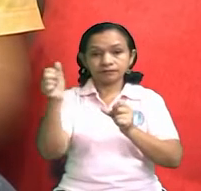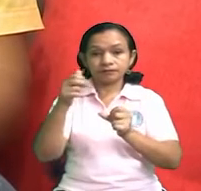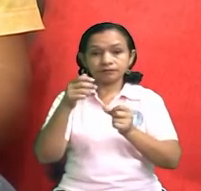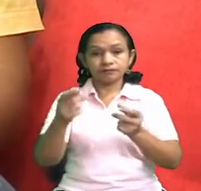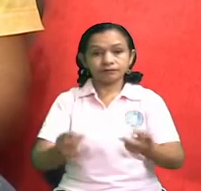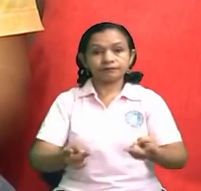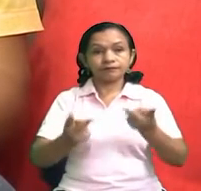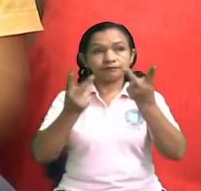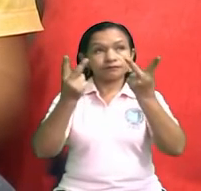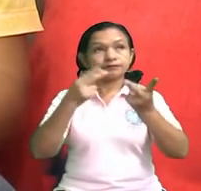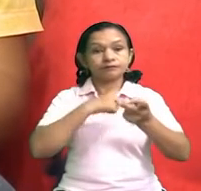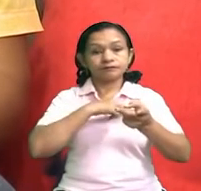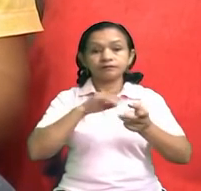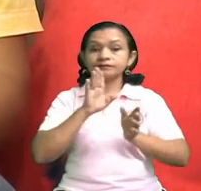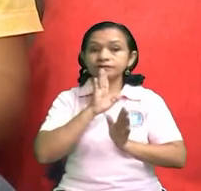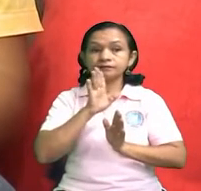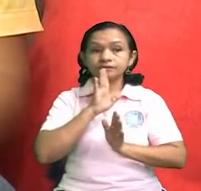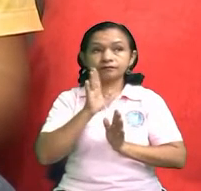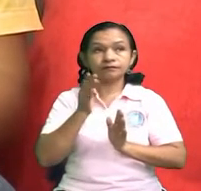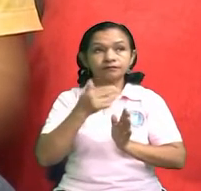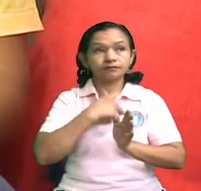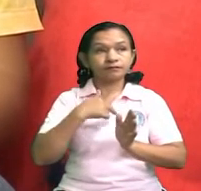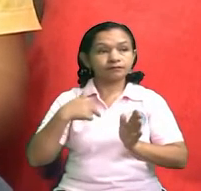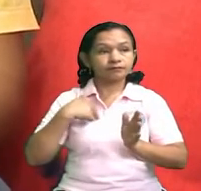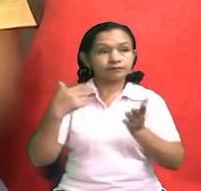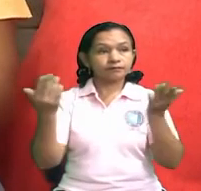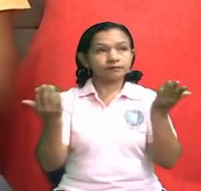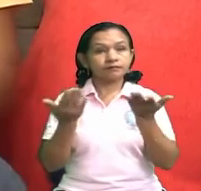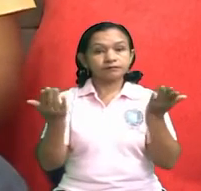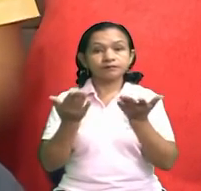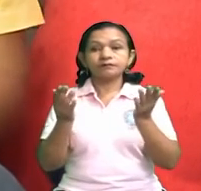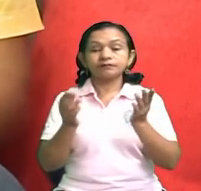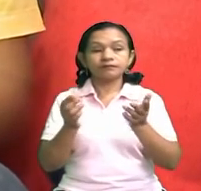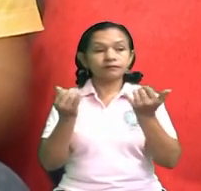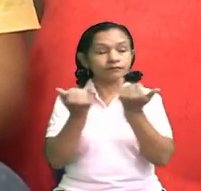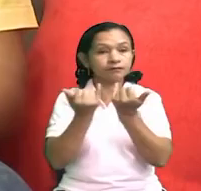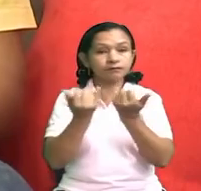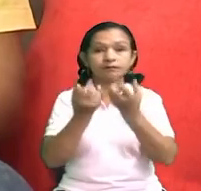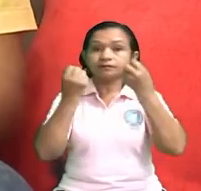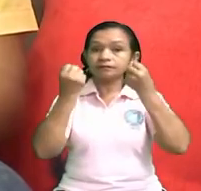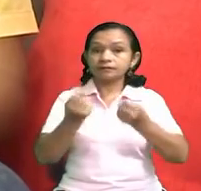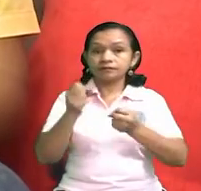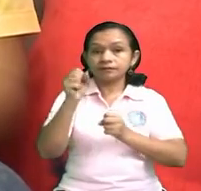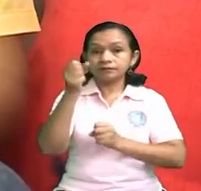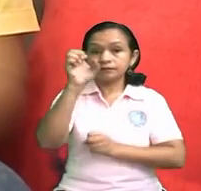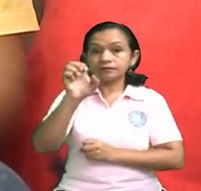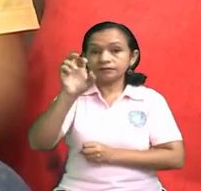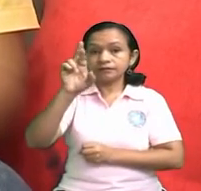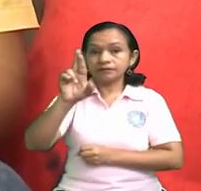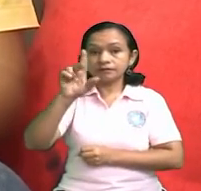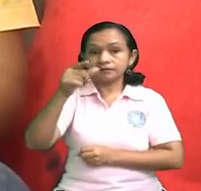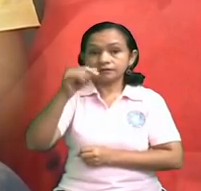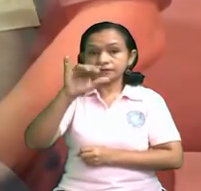vida, comenzando por el comandante Borges, okay, Sergio Mendoza Hidalgo,